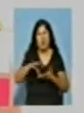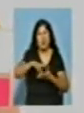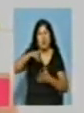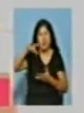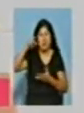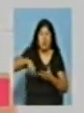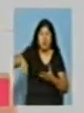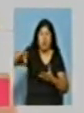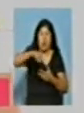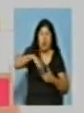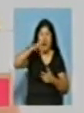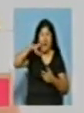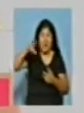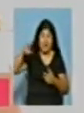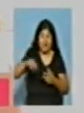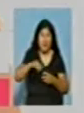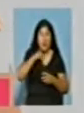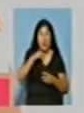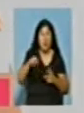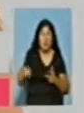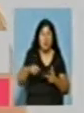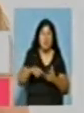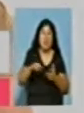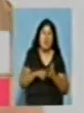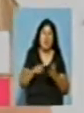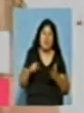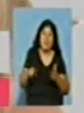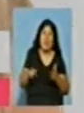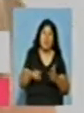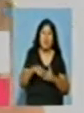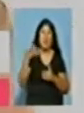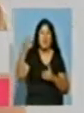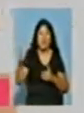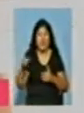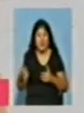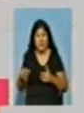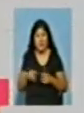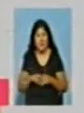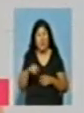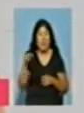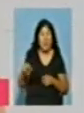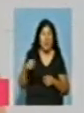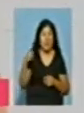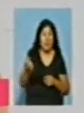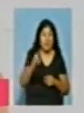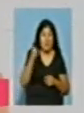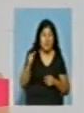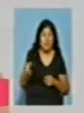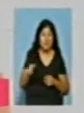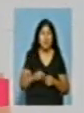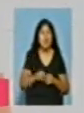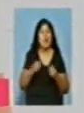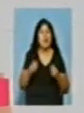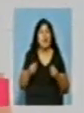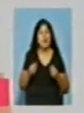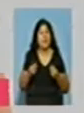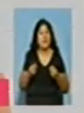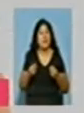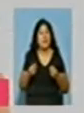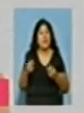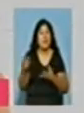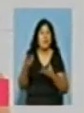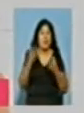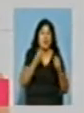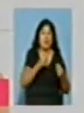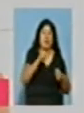bueno, toda la variedad del arte jujeño, tanto de la capital como del interior. En esta oportunidad es para beneficiar a